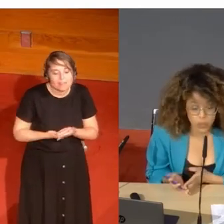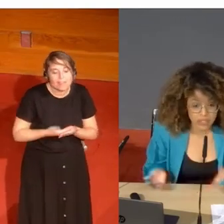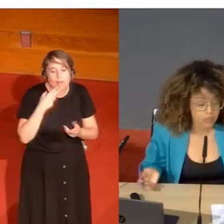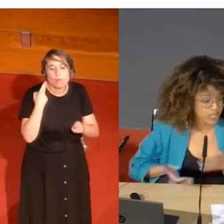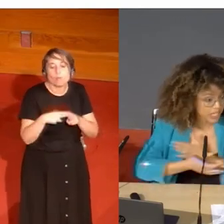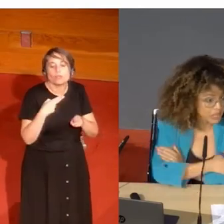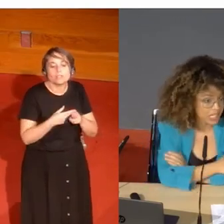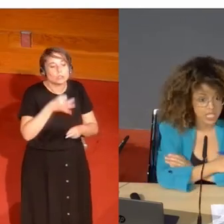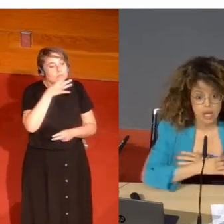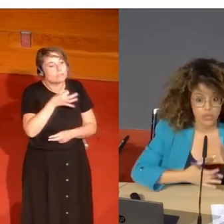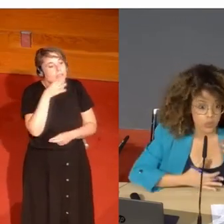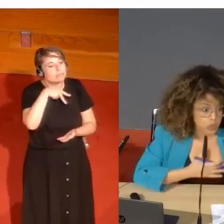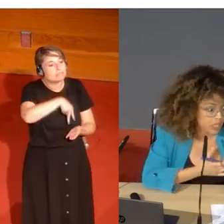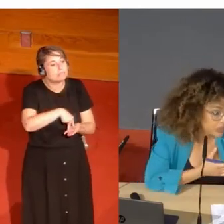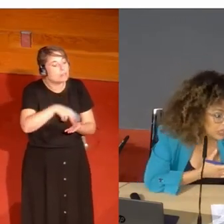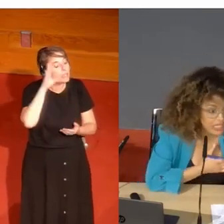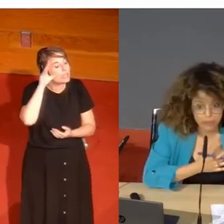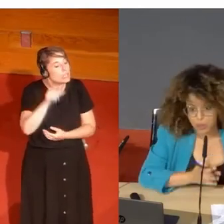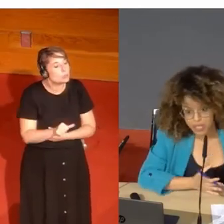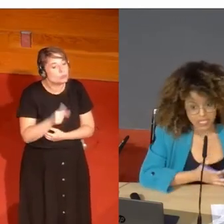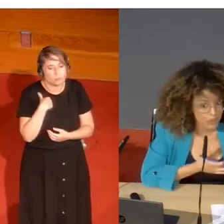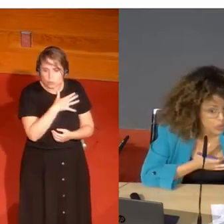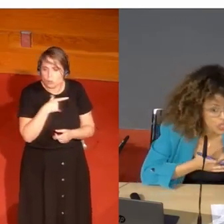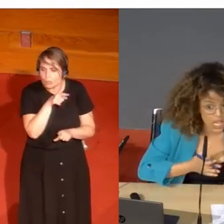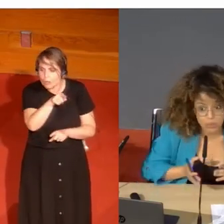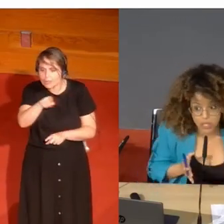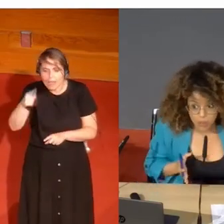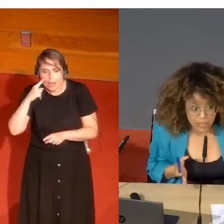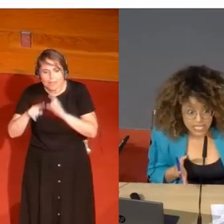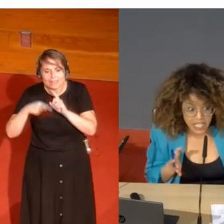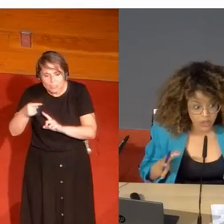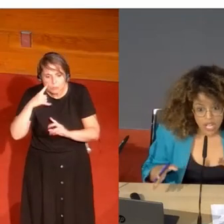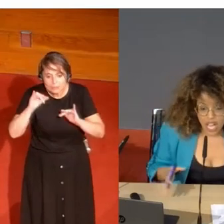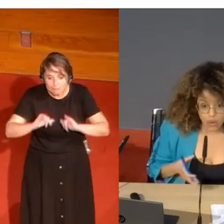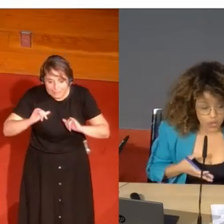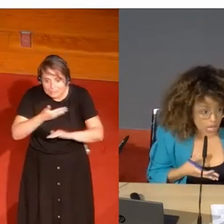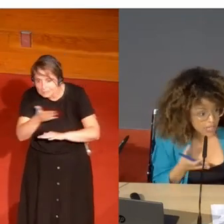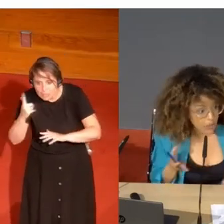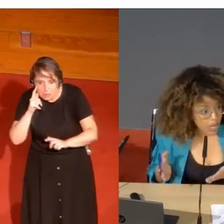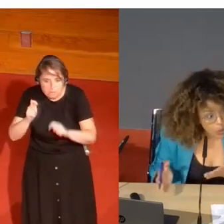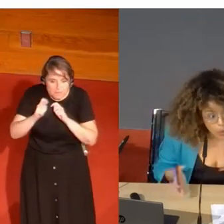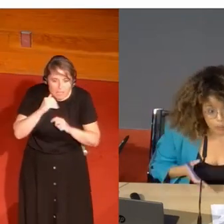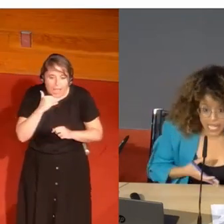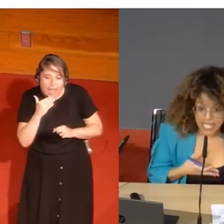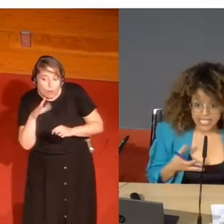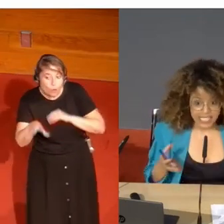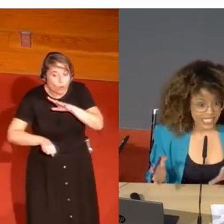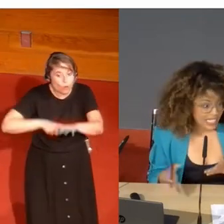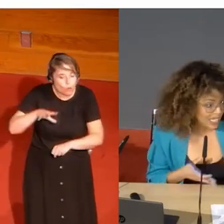los mítines que tú ibas pues decías Vale pues escucho un ratito aquí pero bueno a ver si cuando salo me doy un paseo hago que estoy haciendo la